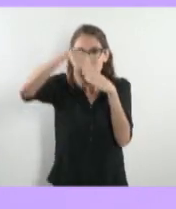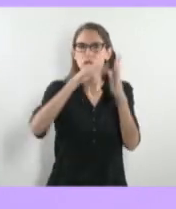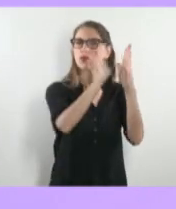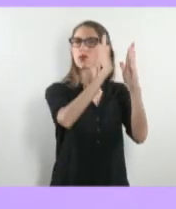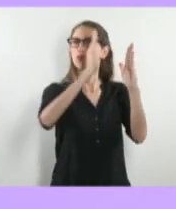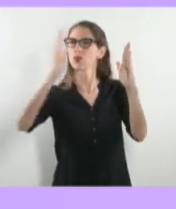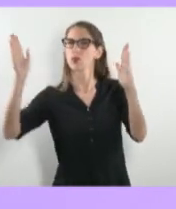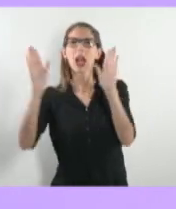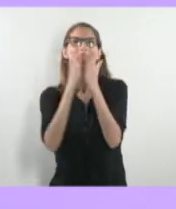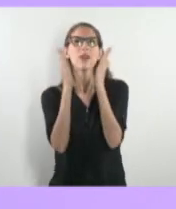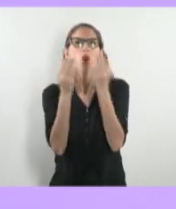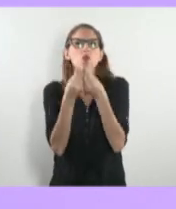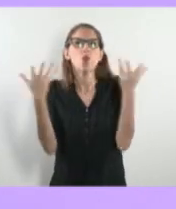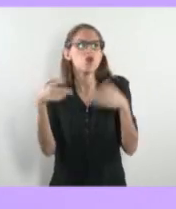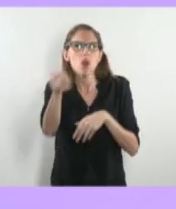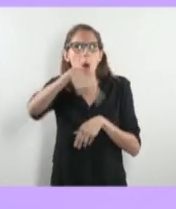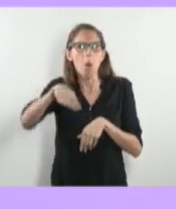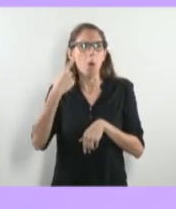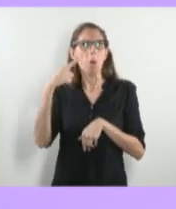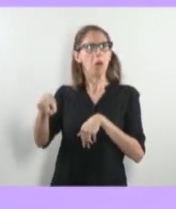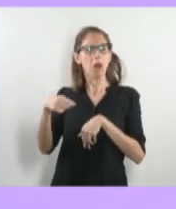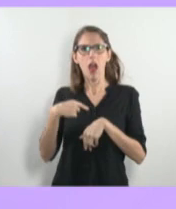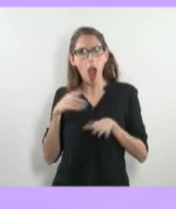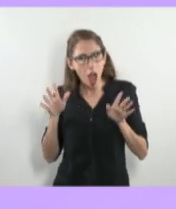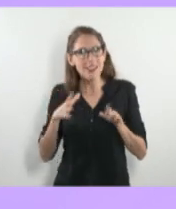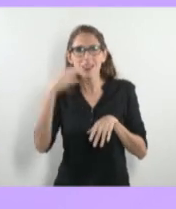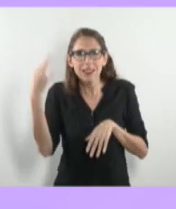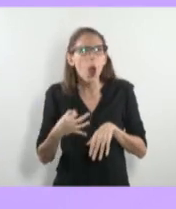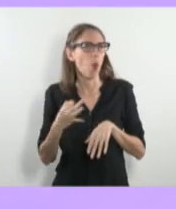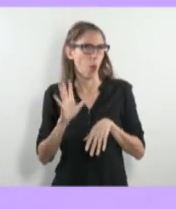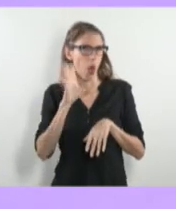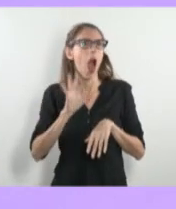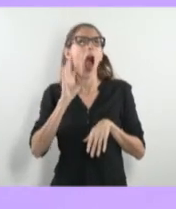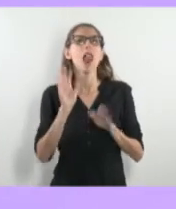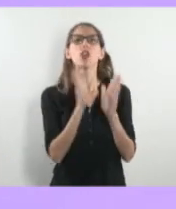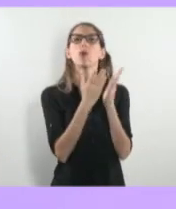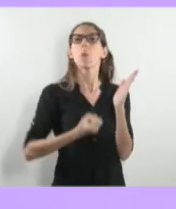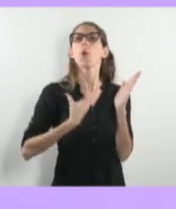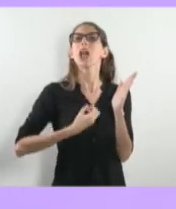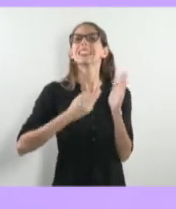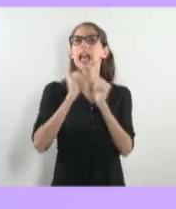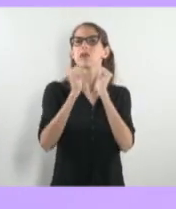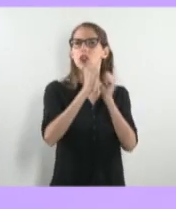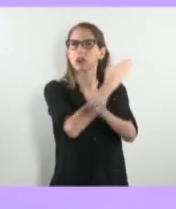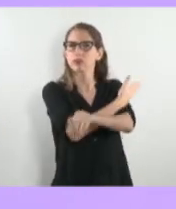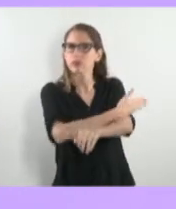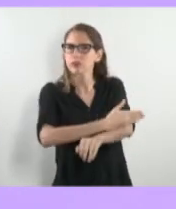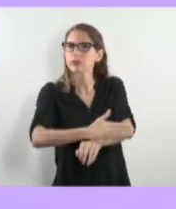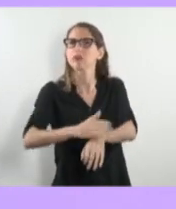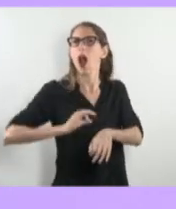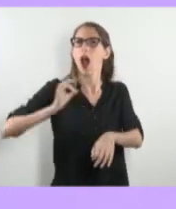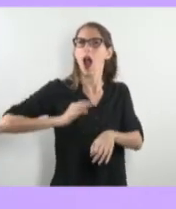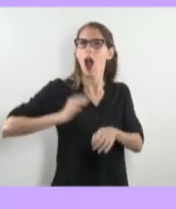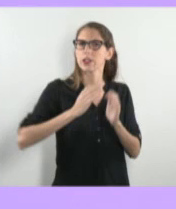los que no reparaste, ¿no? Y probablemente tengas alguna antología poética, y no te quepa duda que va a